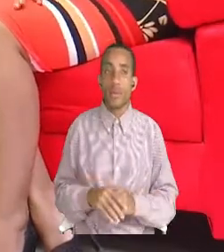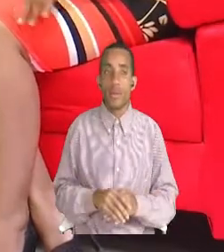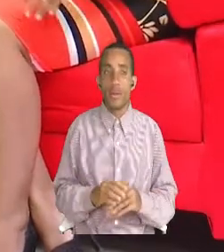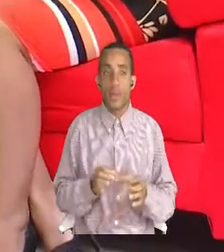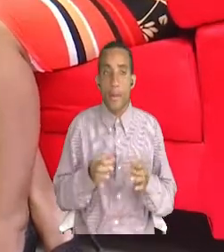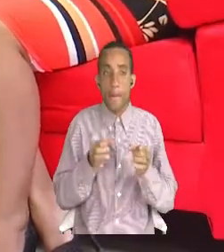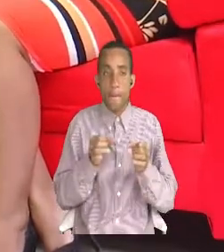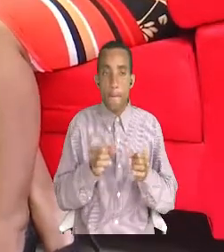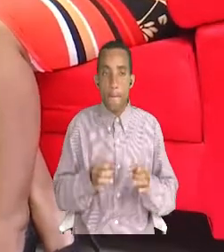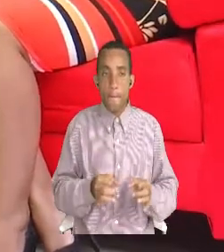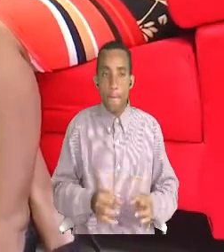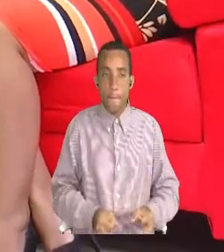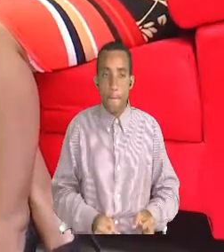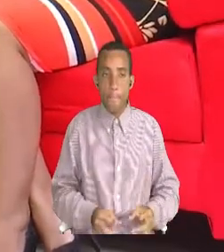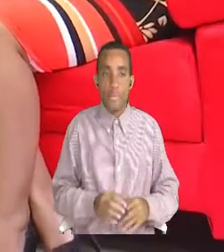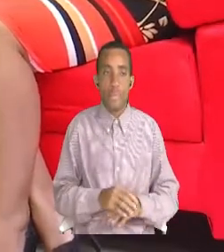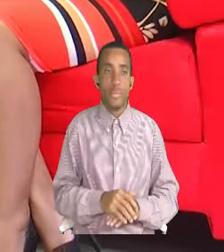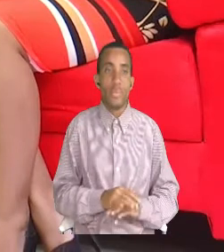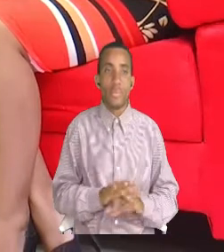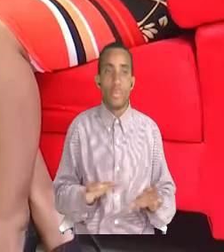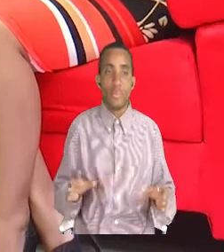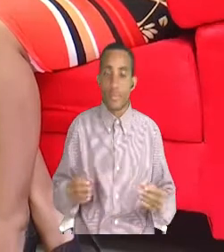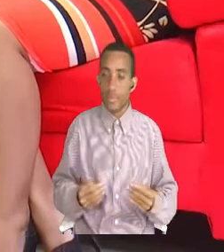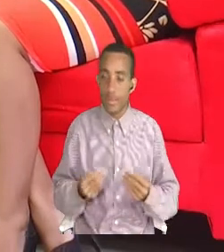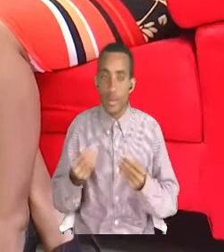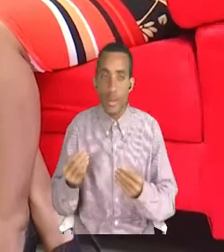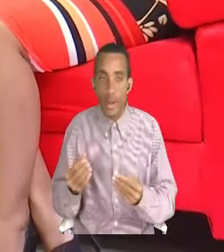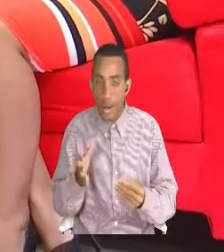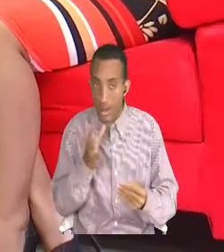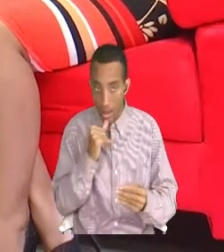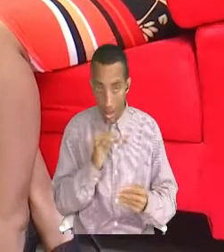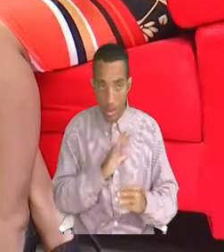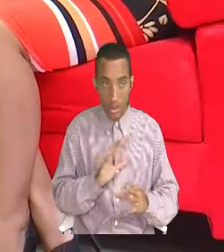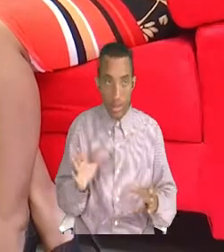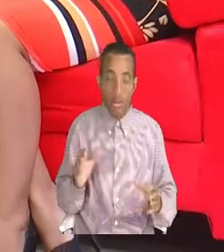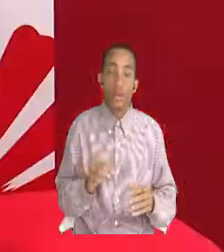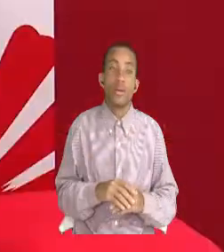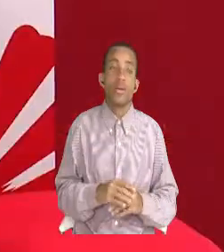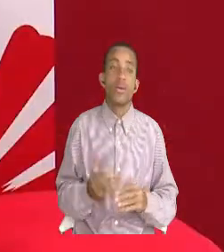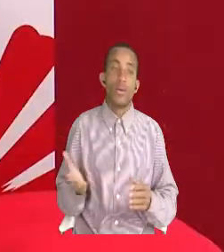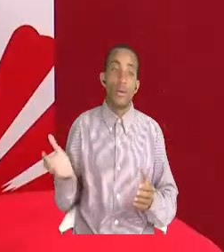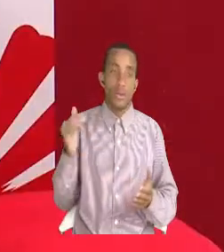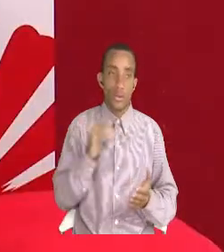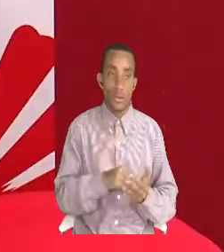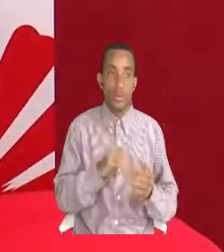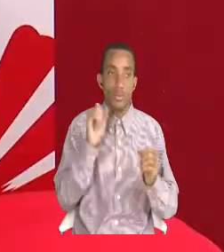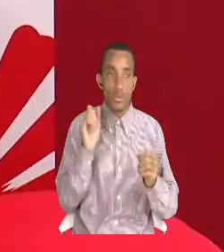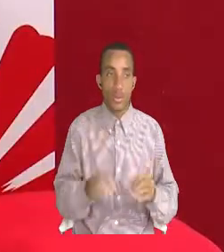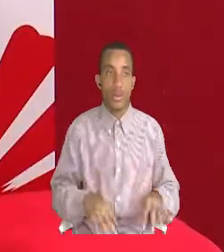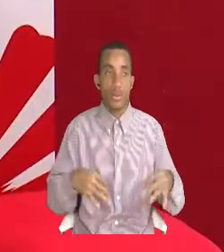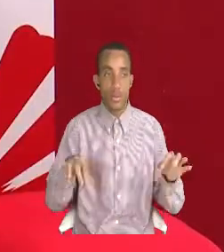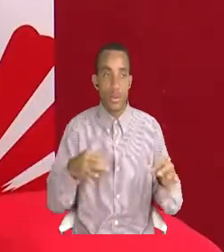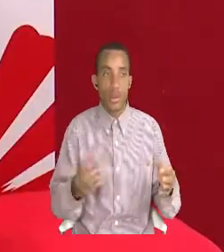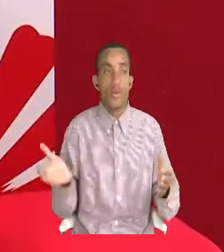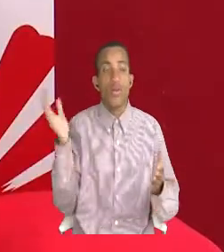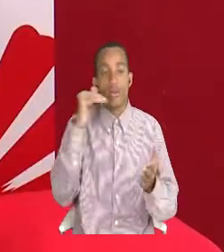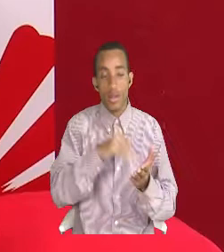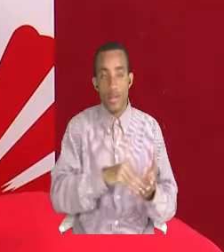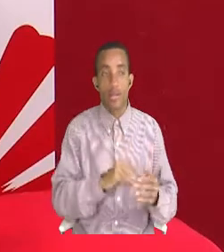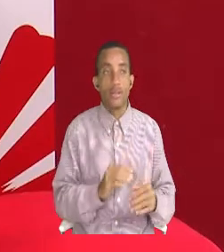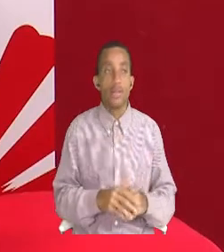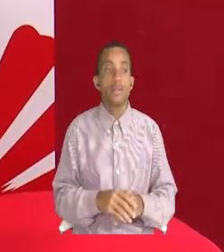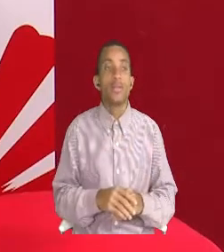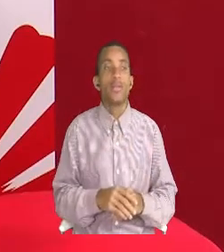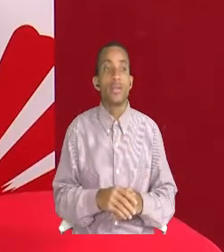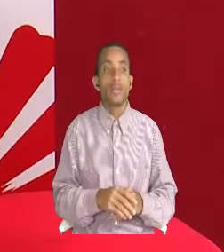entonces para las que no regalaron, no, mejor dicho, desecharon su pantalón bota campana, arrúgalo, vuelve y sáquelo, porque eso es lo que está en